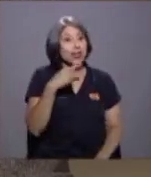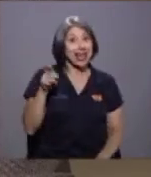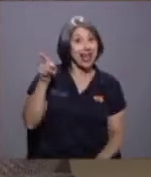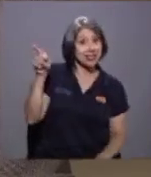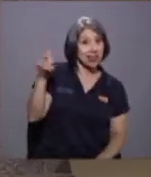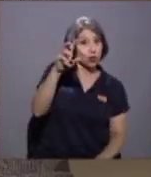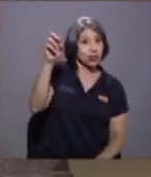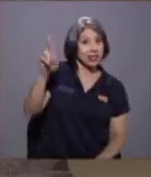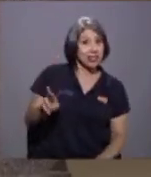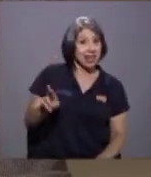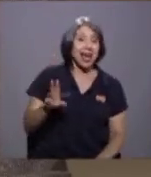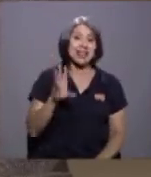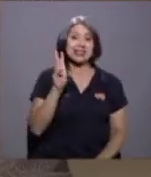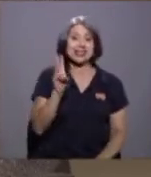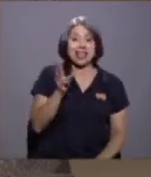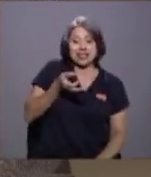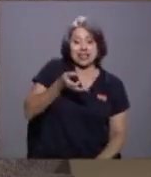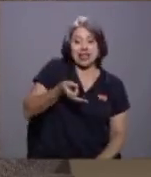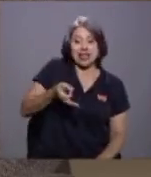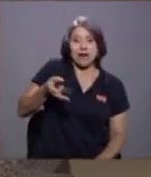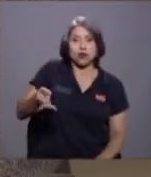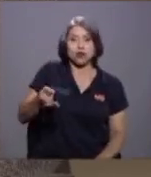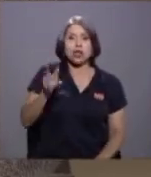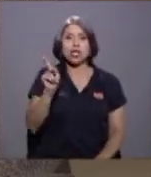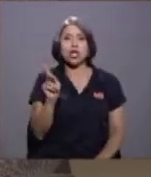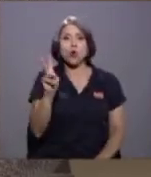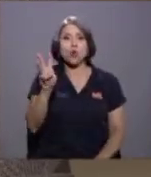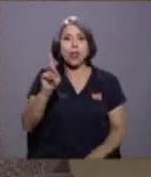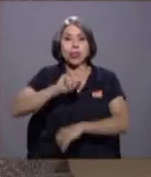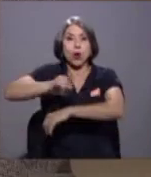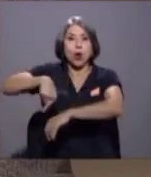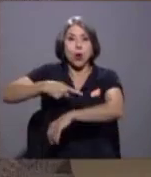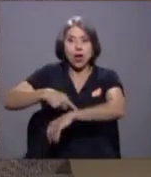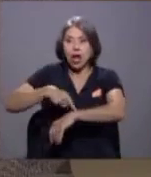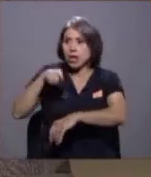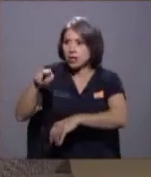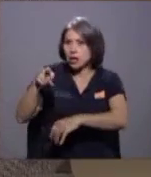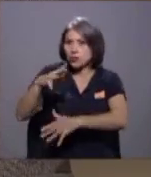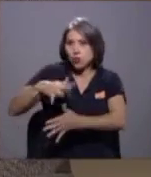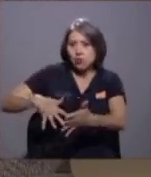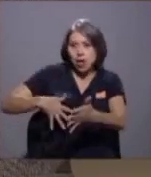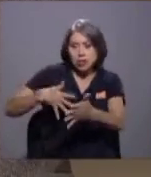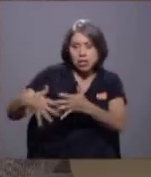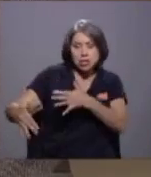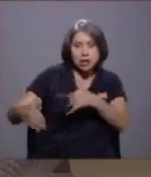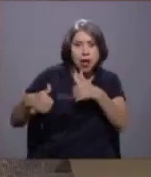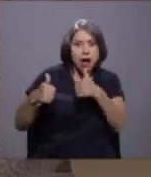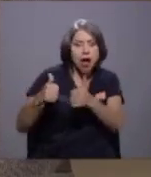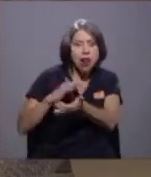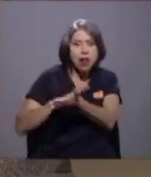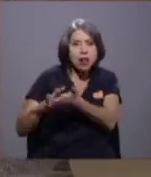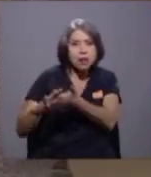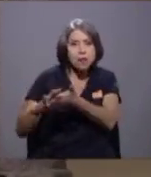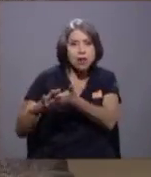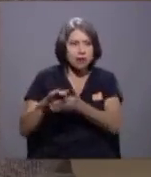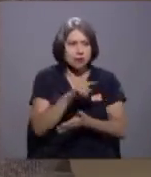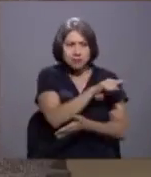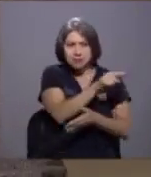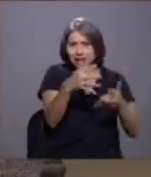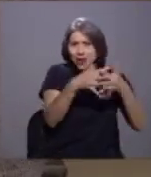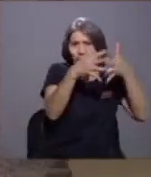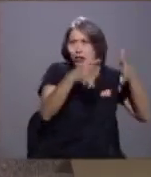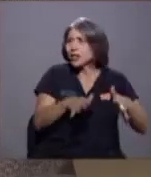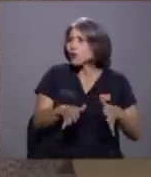hora y es una matriz energética limpia, aplaudían como focas los gringos, ¿verdad? En